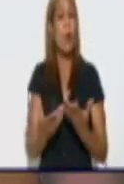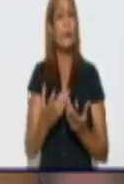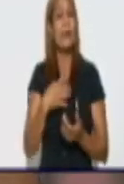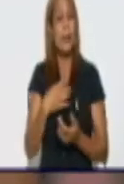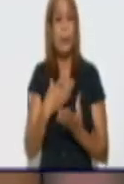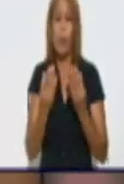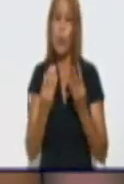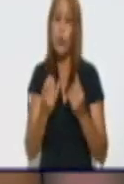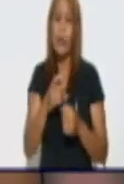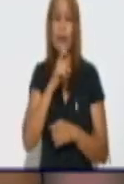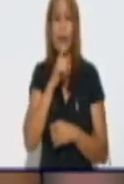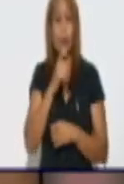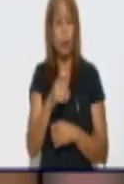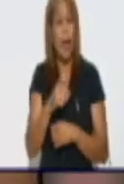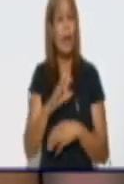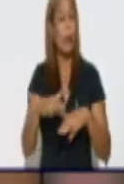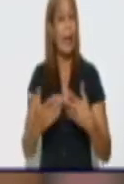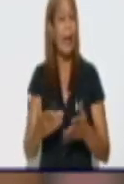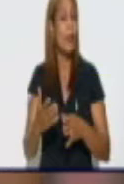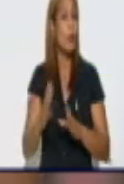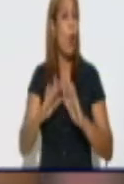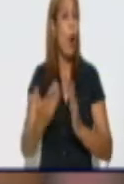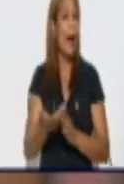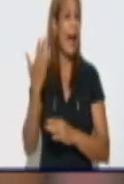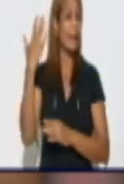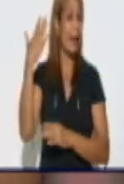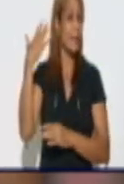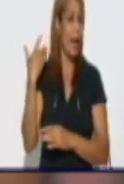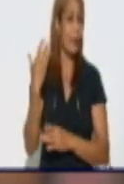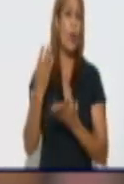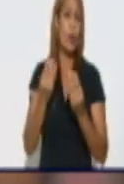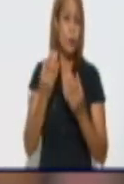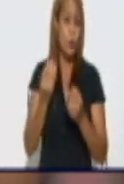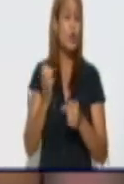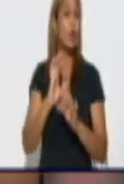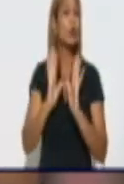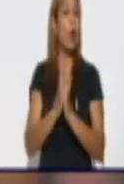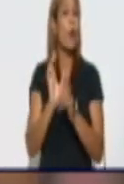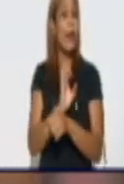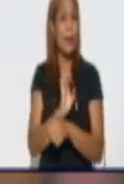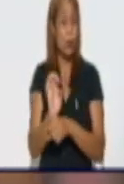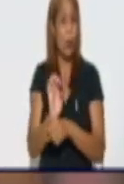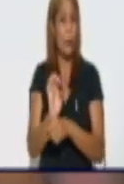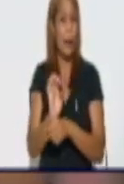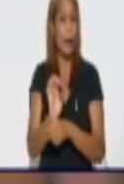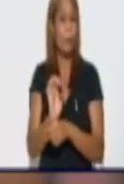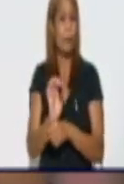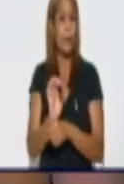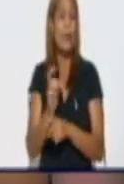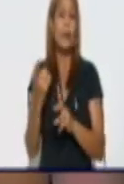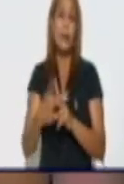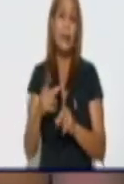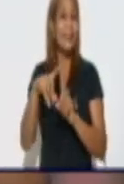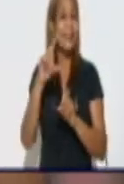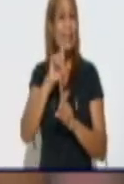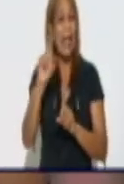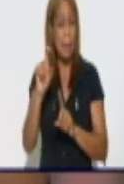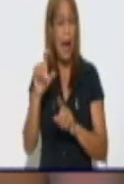han atrasado las obras y los cronogramas de cada una de estas obras, dado fundamentalmente por el tema